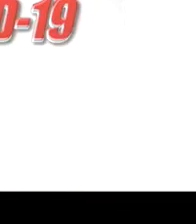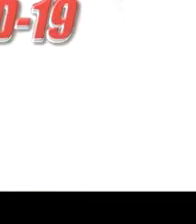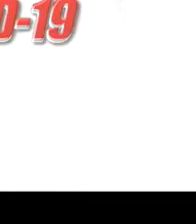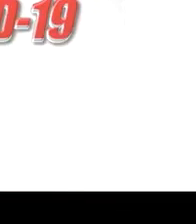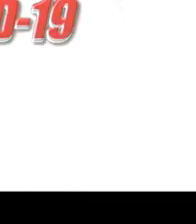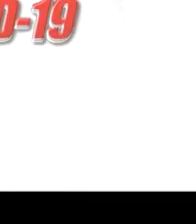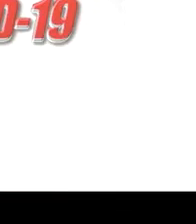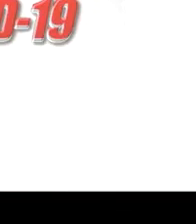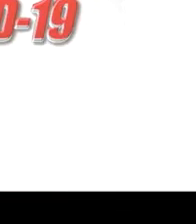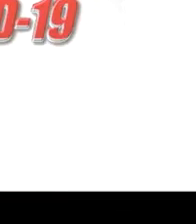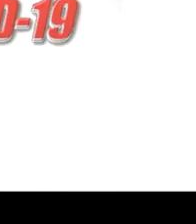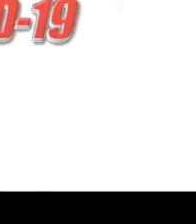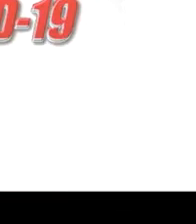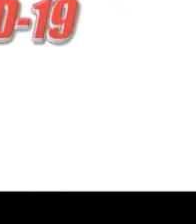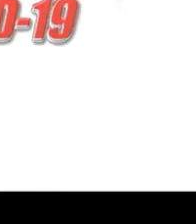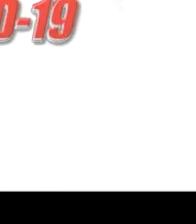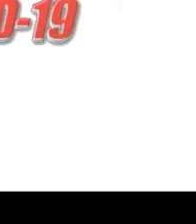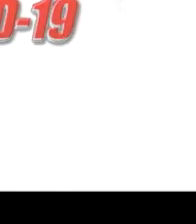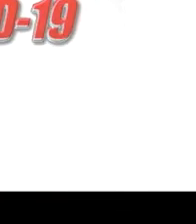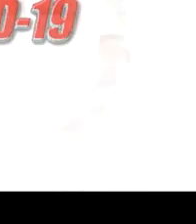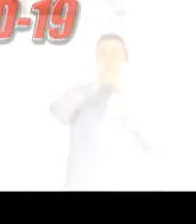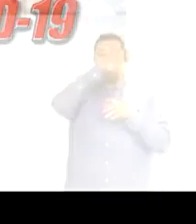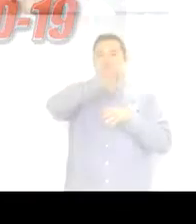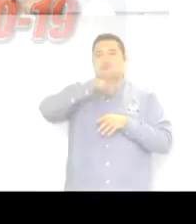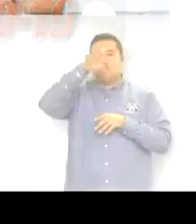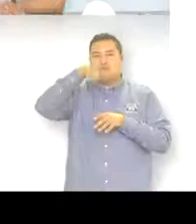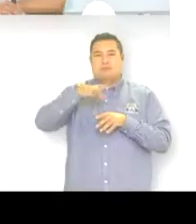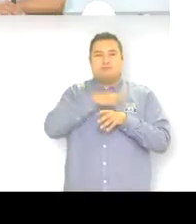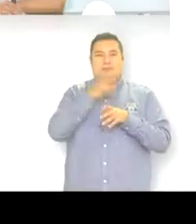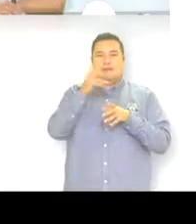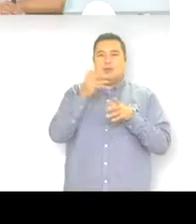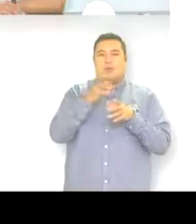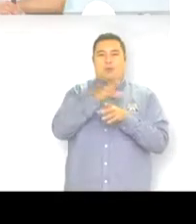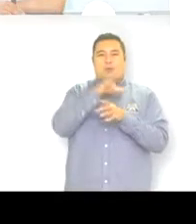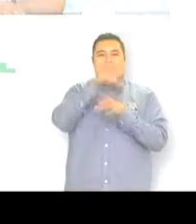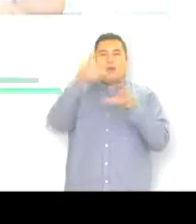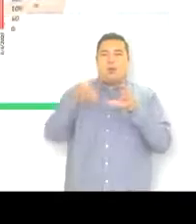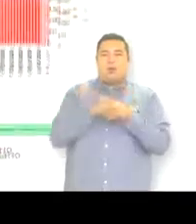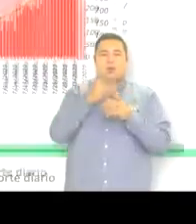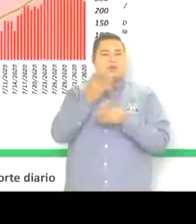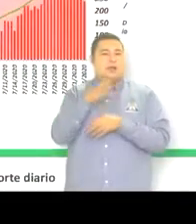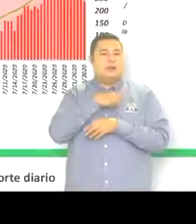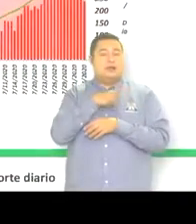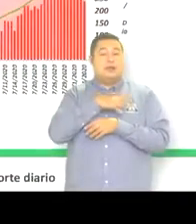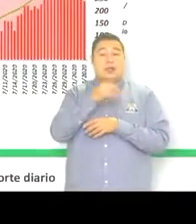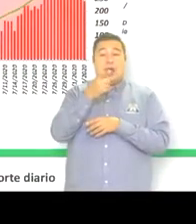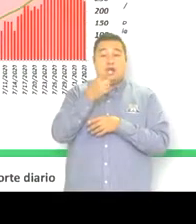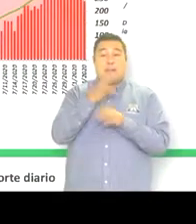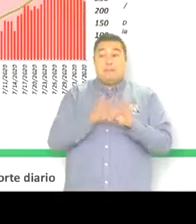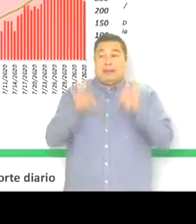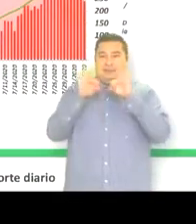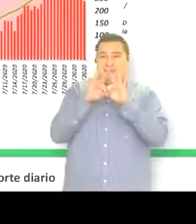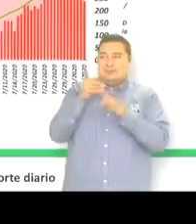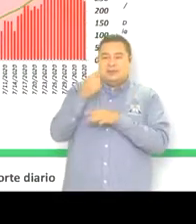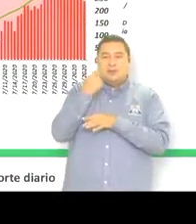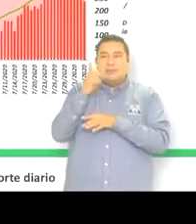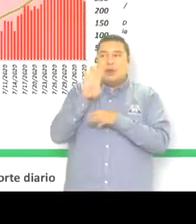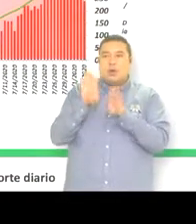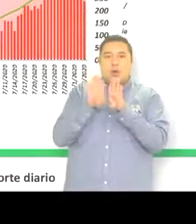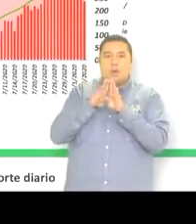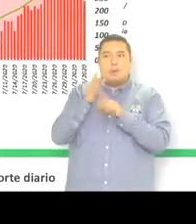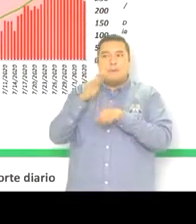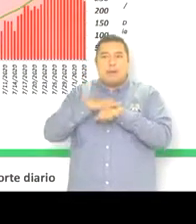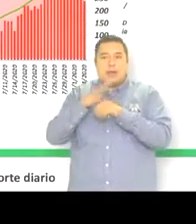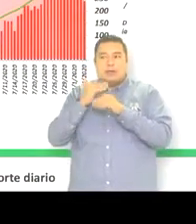Actualización COVID-19 San Luis Potosí. Nuevamente señalamos a ustedes que lo que importa es la tendencia de